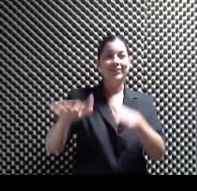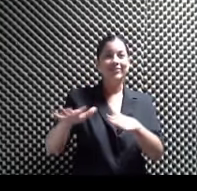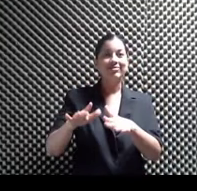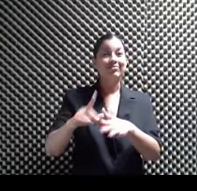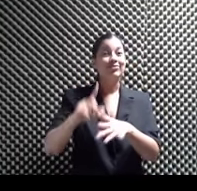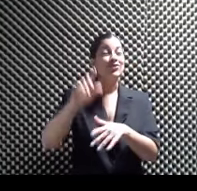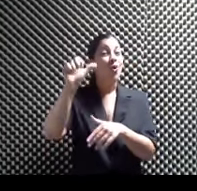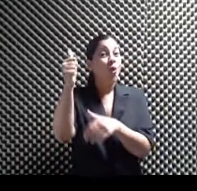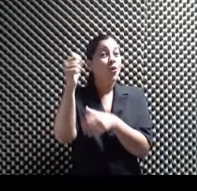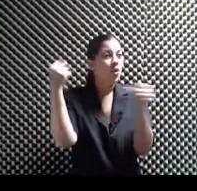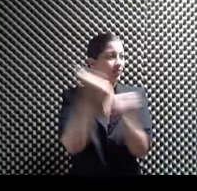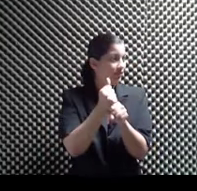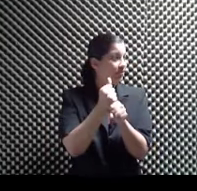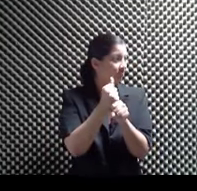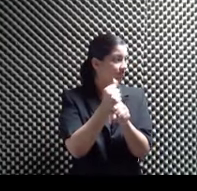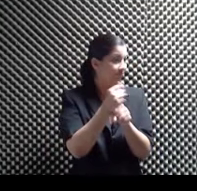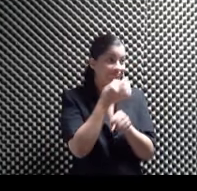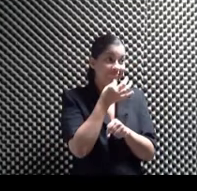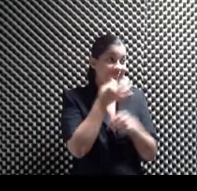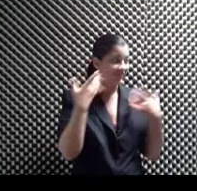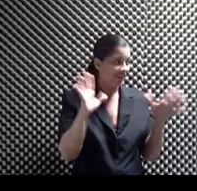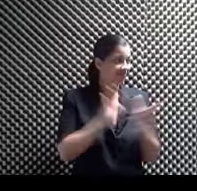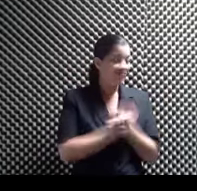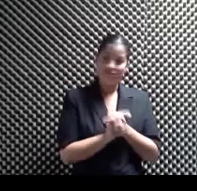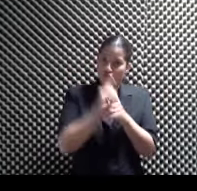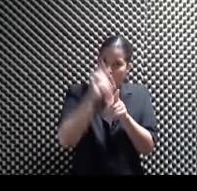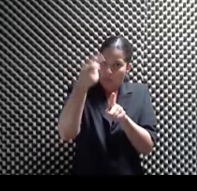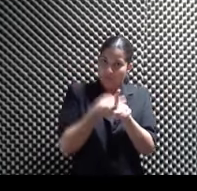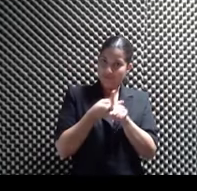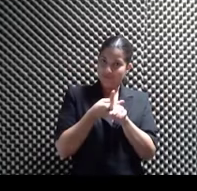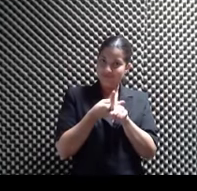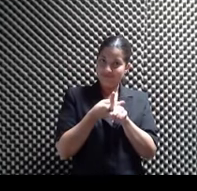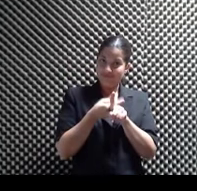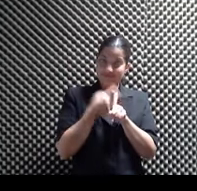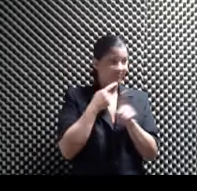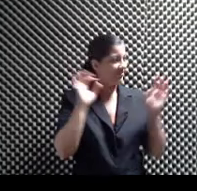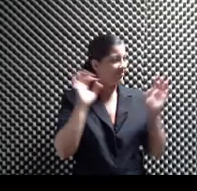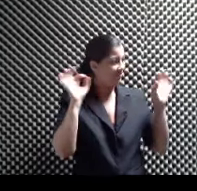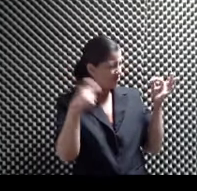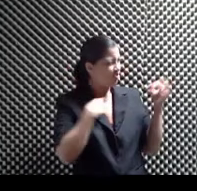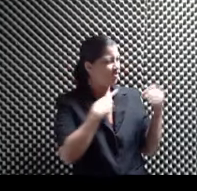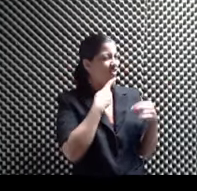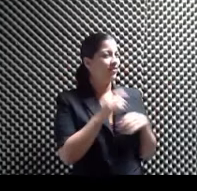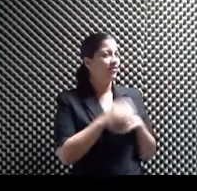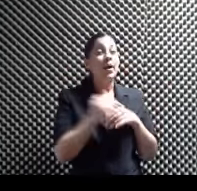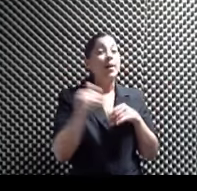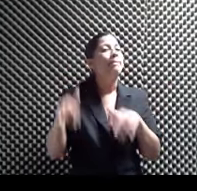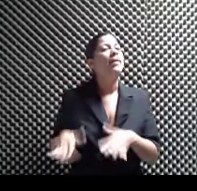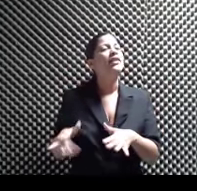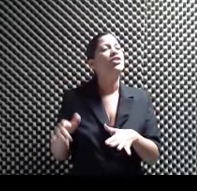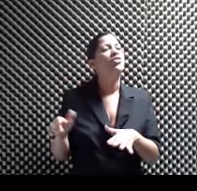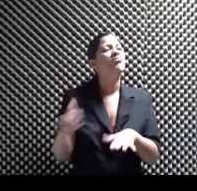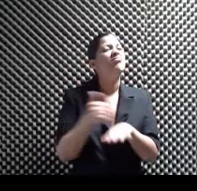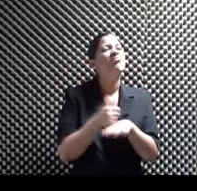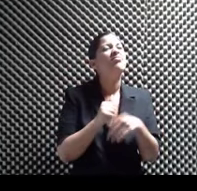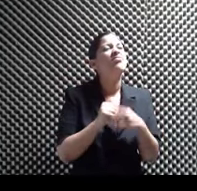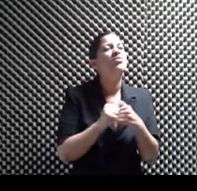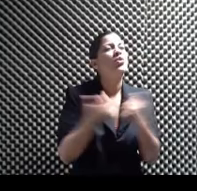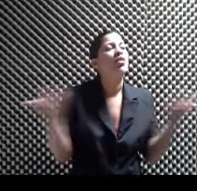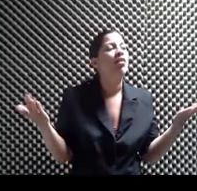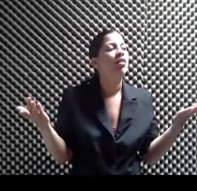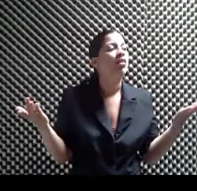está ahí Eso es ya Eso es ya dentro de un mes Pero entonces en febrero Les digo ¿De dónde sale el mes de marzo? ¿Qué tú crees?